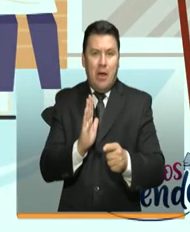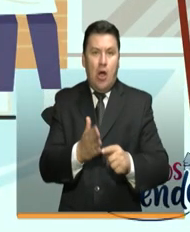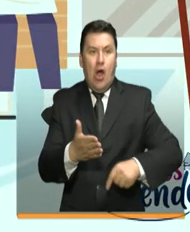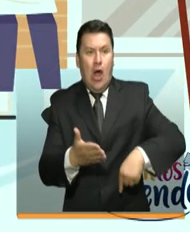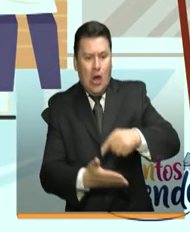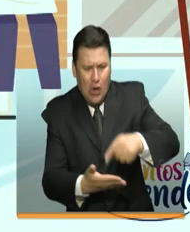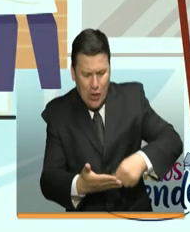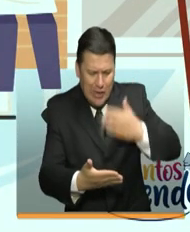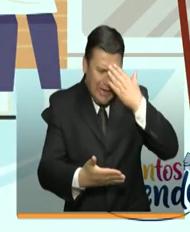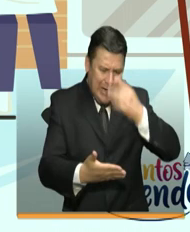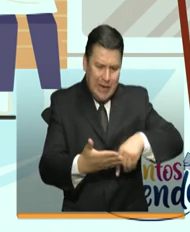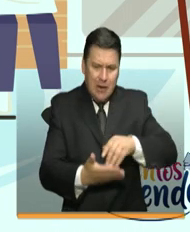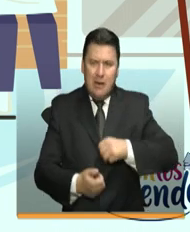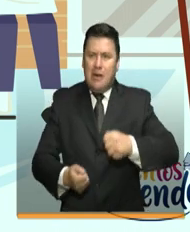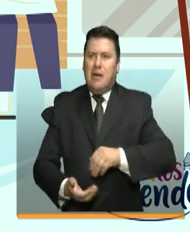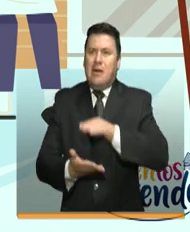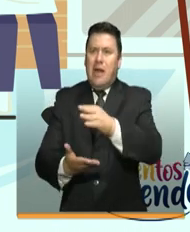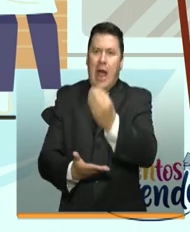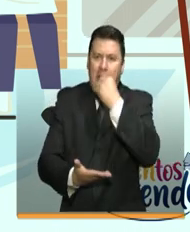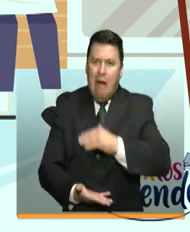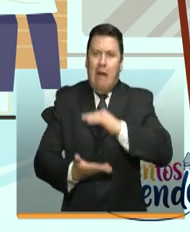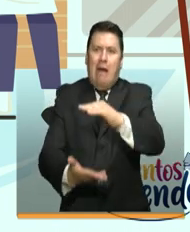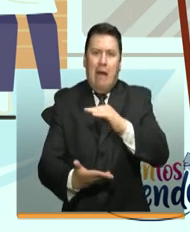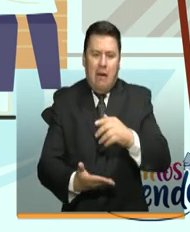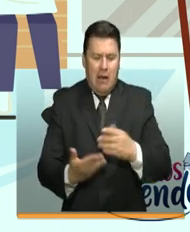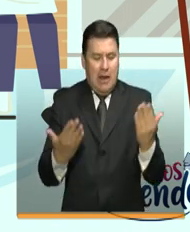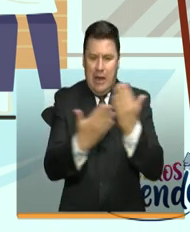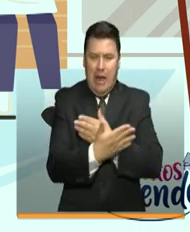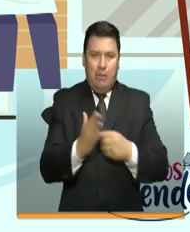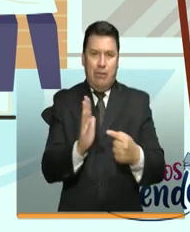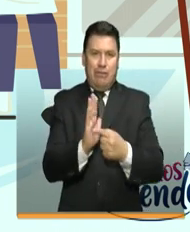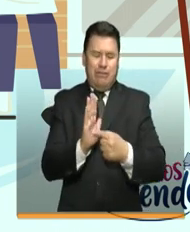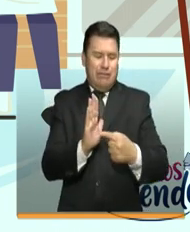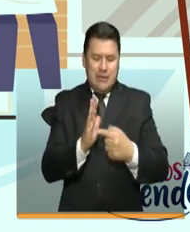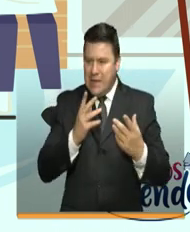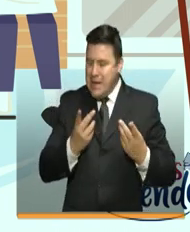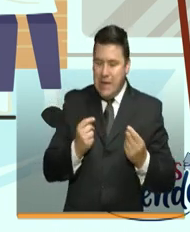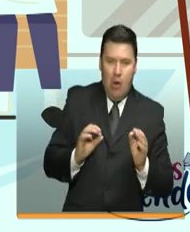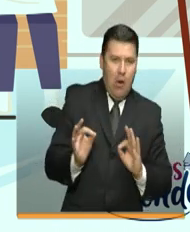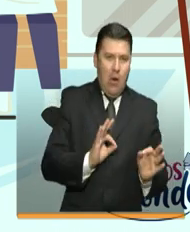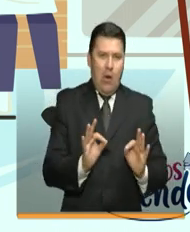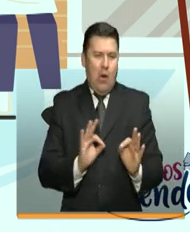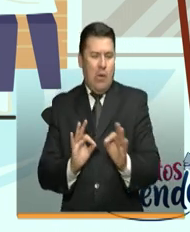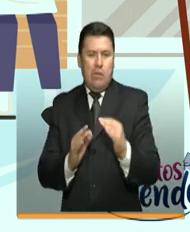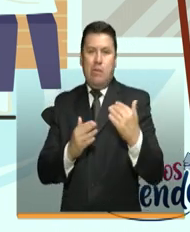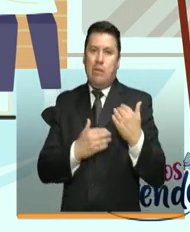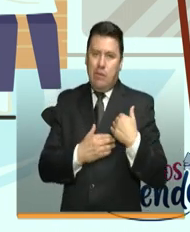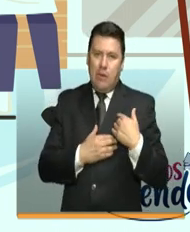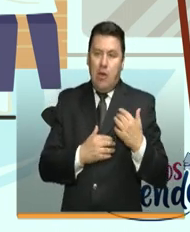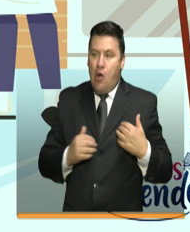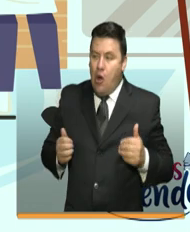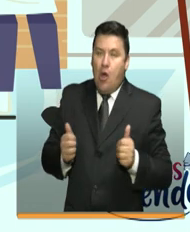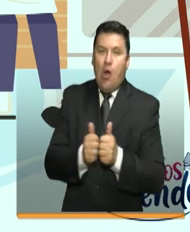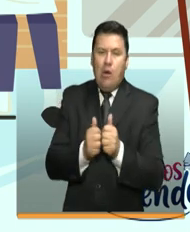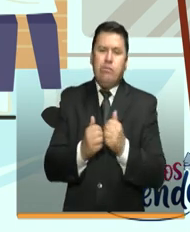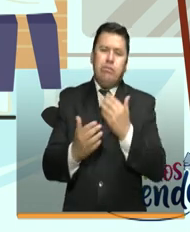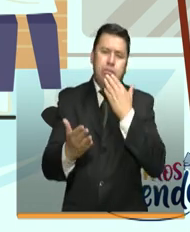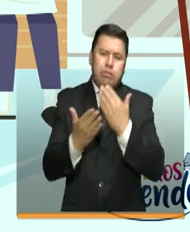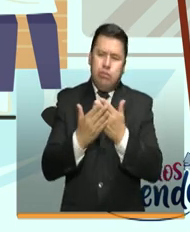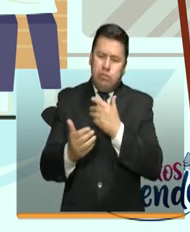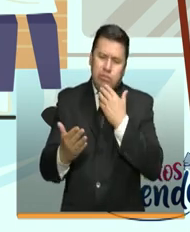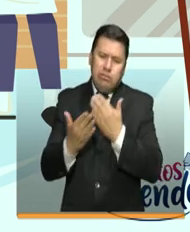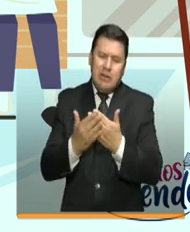en formas de entrega, en tipos de alimentos. Recordemos, como lo hablábamos con los órganos de control, que también nos han acompañado y les